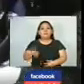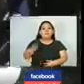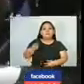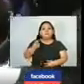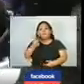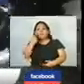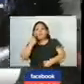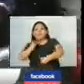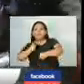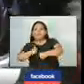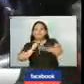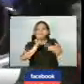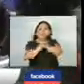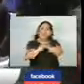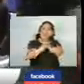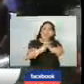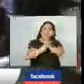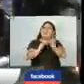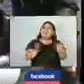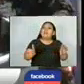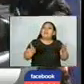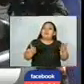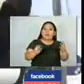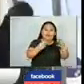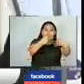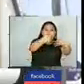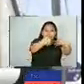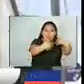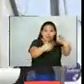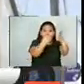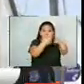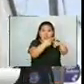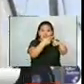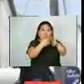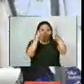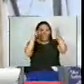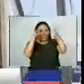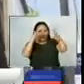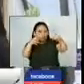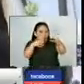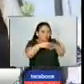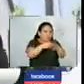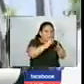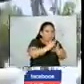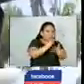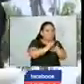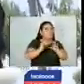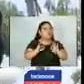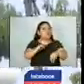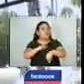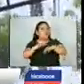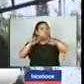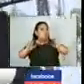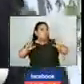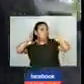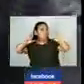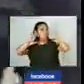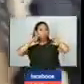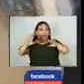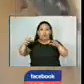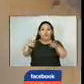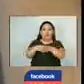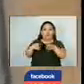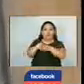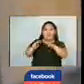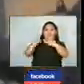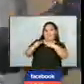Autoridades de seguridad solicitan a la Asamblea Legislativa reformar la ley del crimen organizado para incrementar las penas máximas a cabecillas